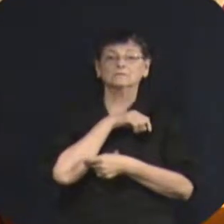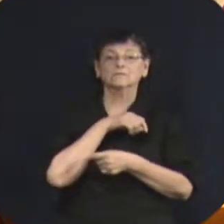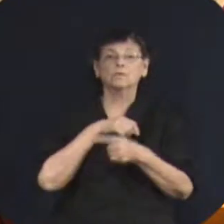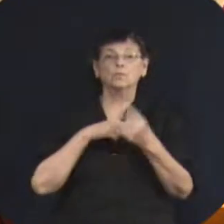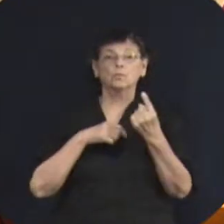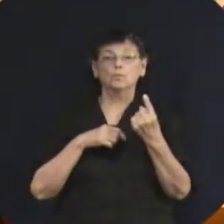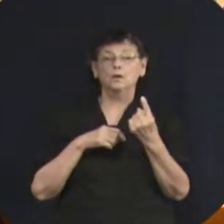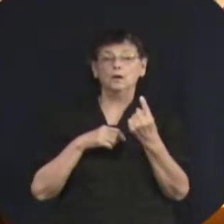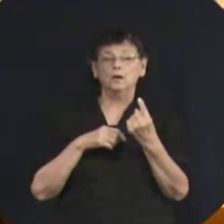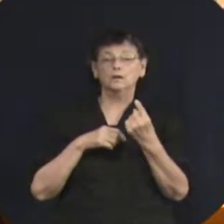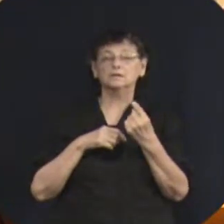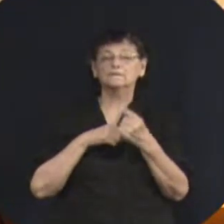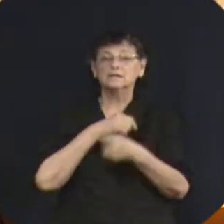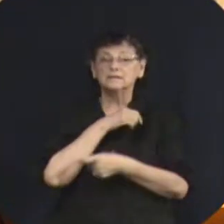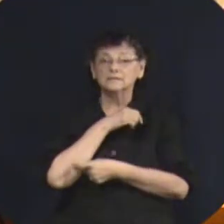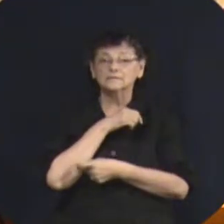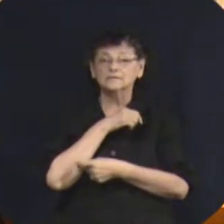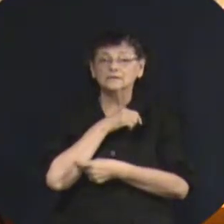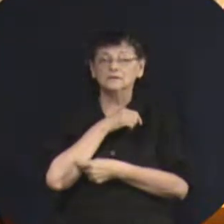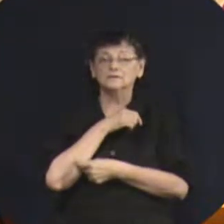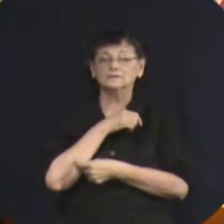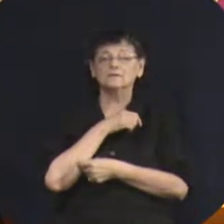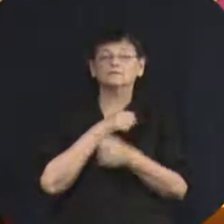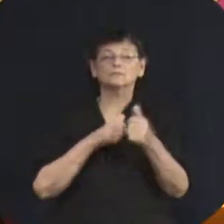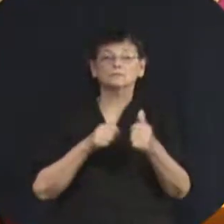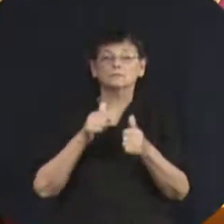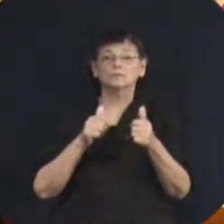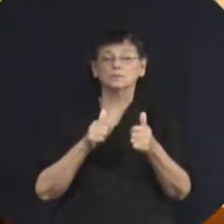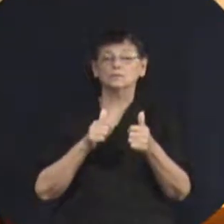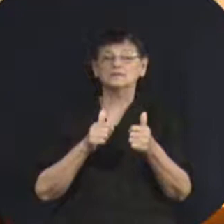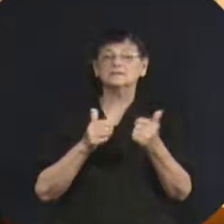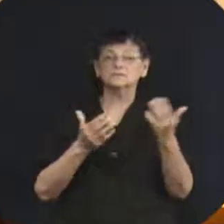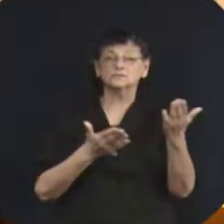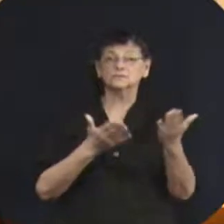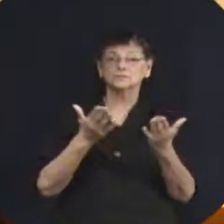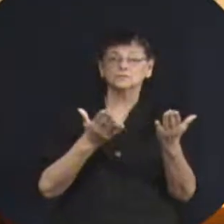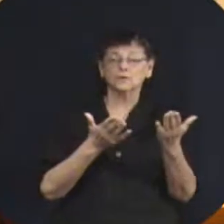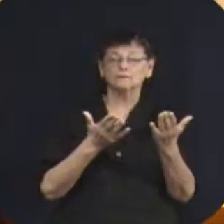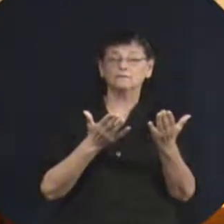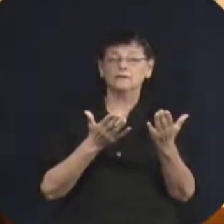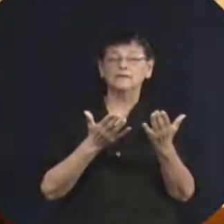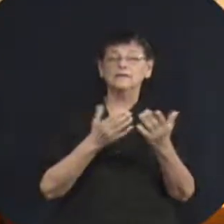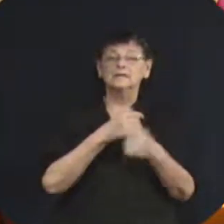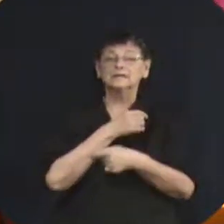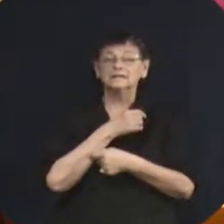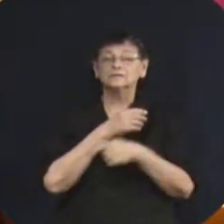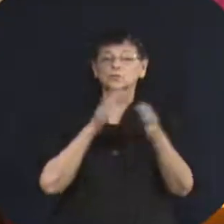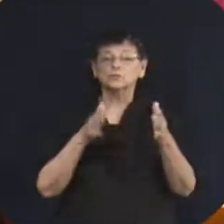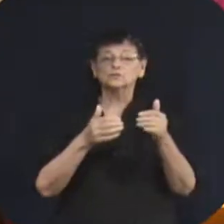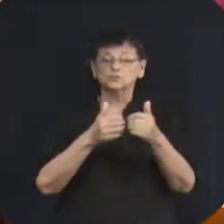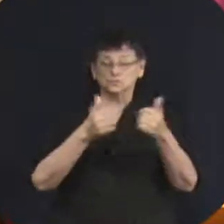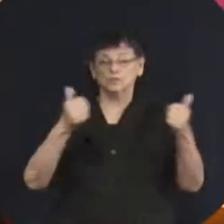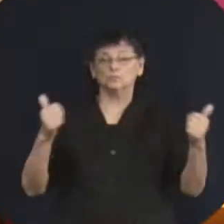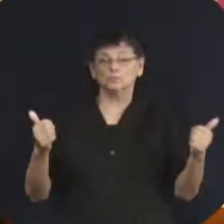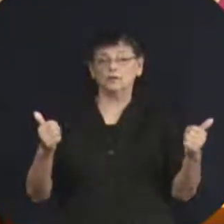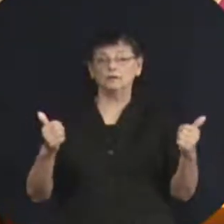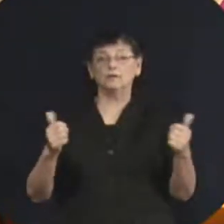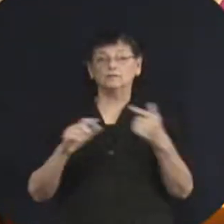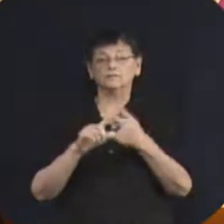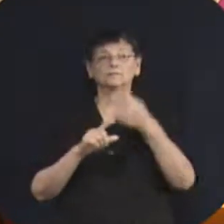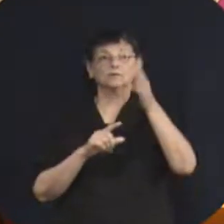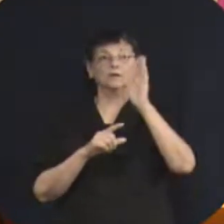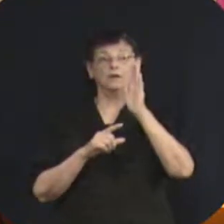una de las tentaciones de las cuales se sirve el tentador para separarnos de